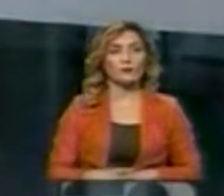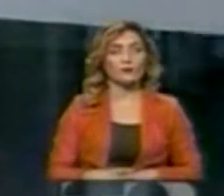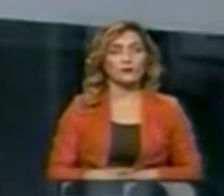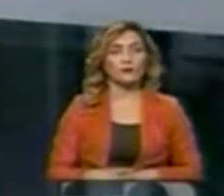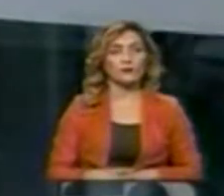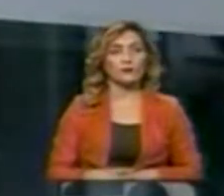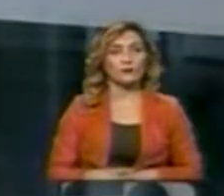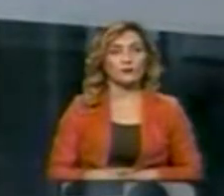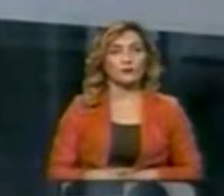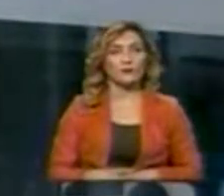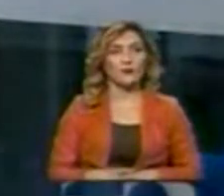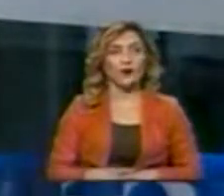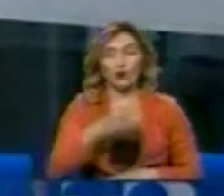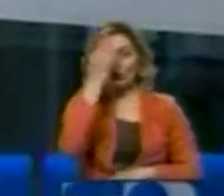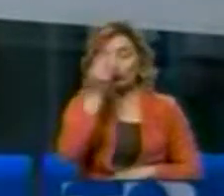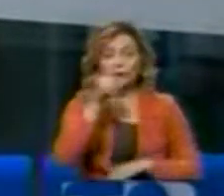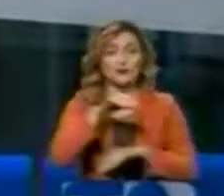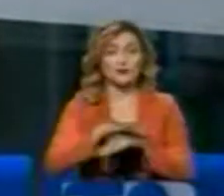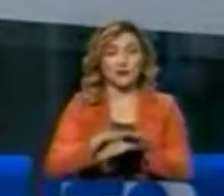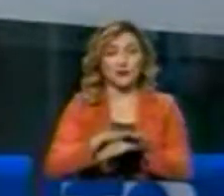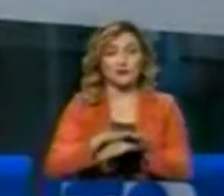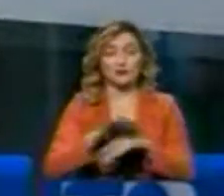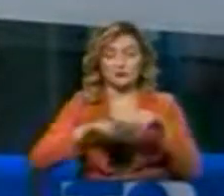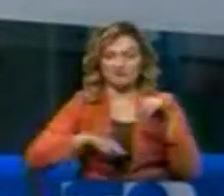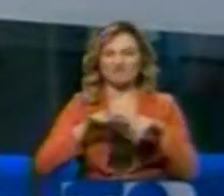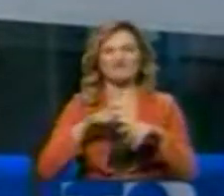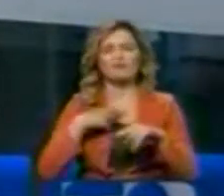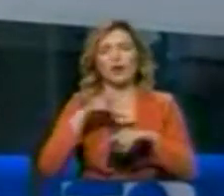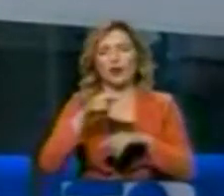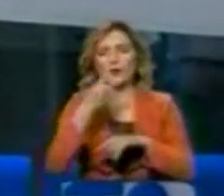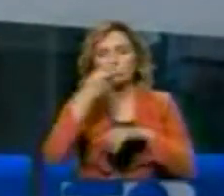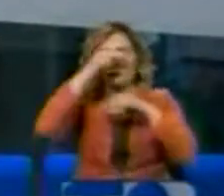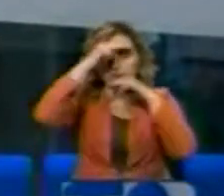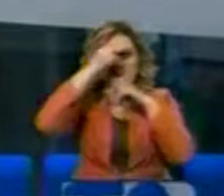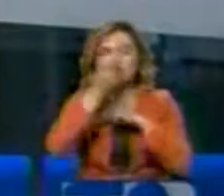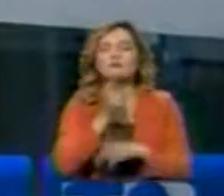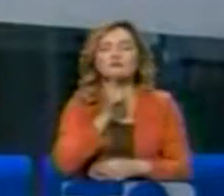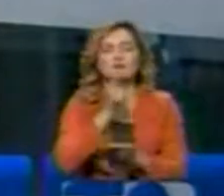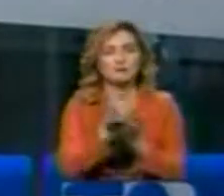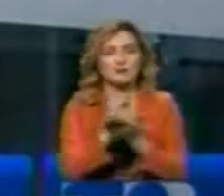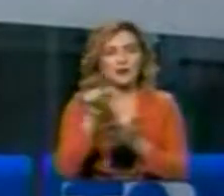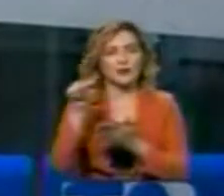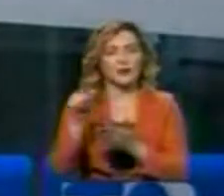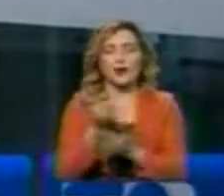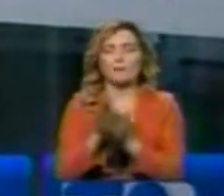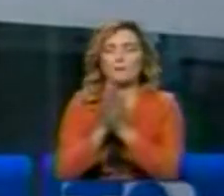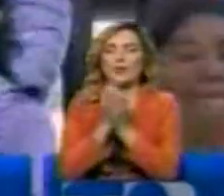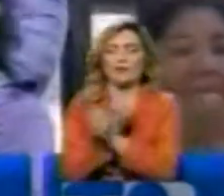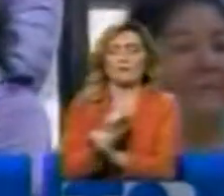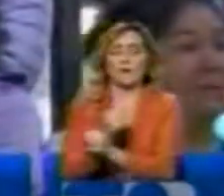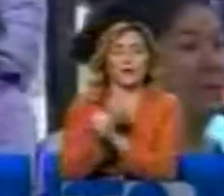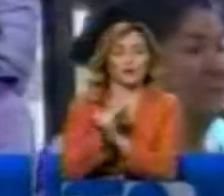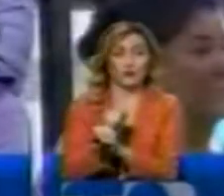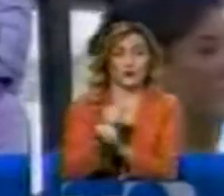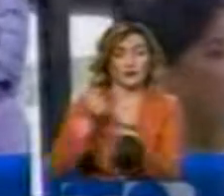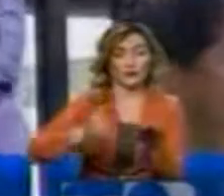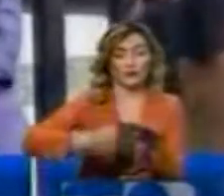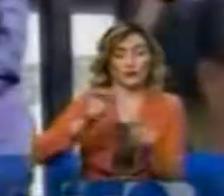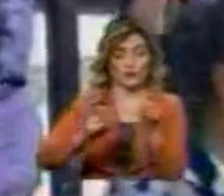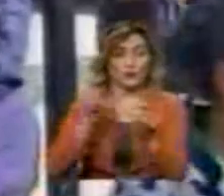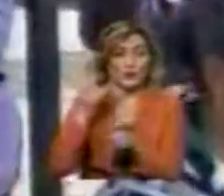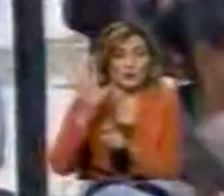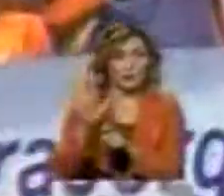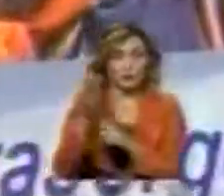Buenas tardes, compañeros, amigos televidentes. Así es, el recurso de casación presentado por la defensa del ex vicepresidente Jorge Glass y 5 personas